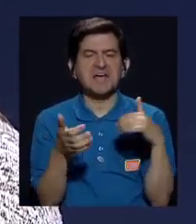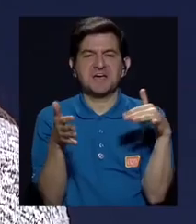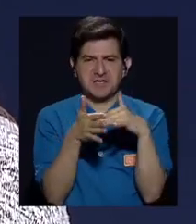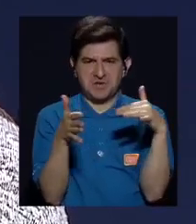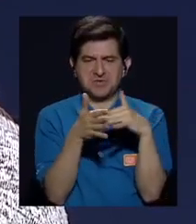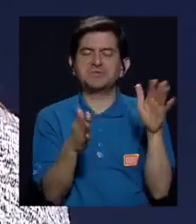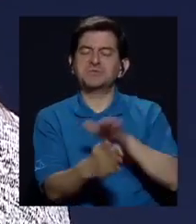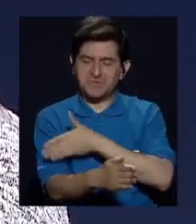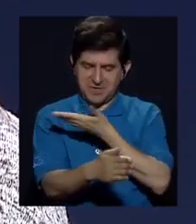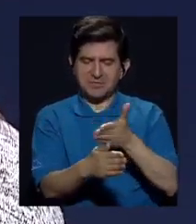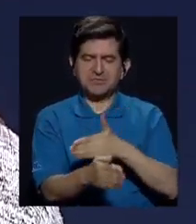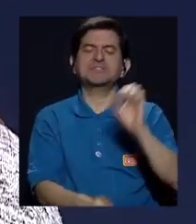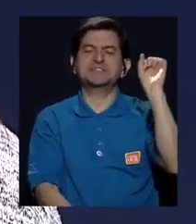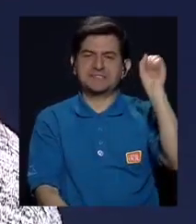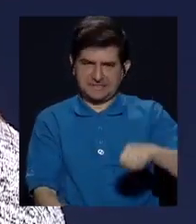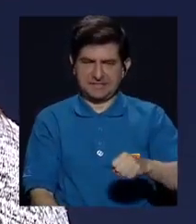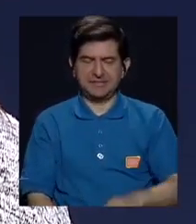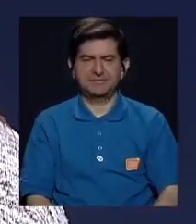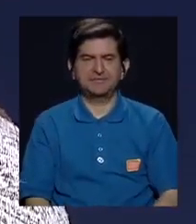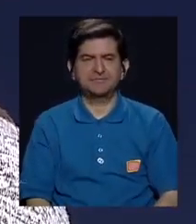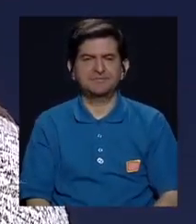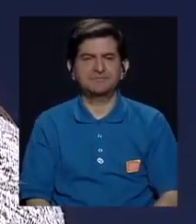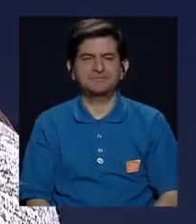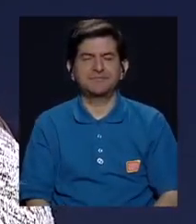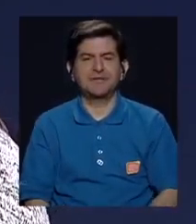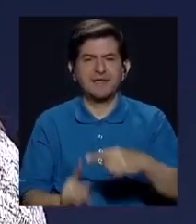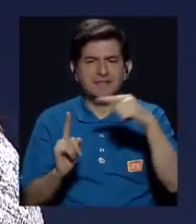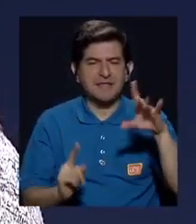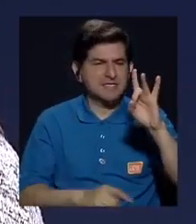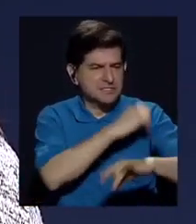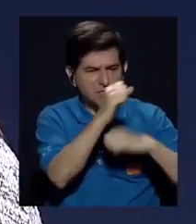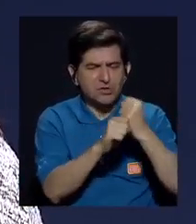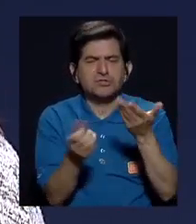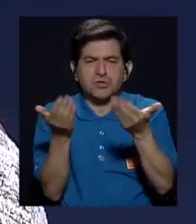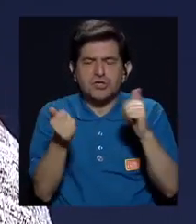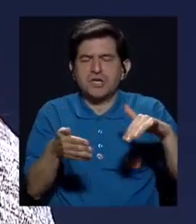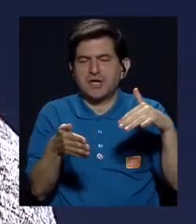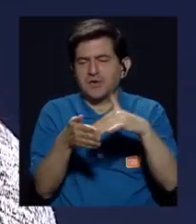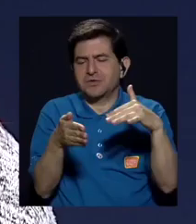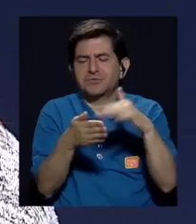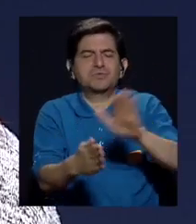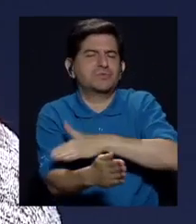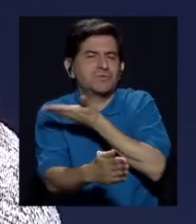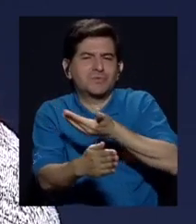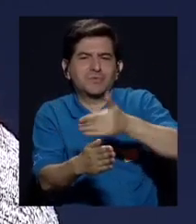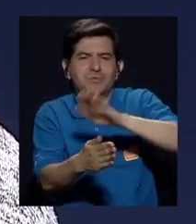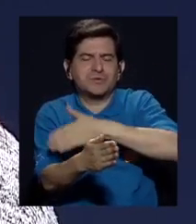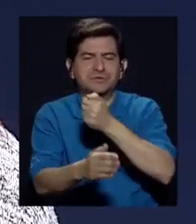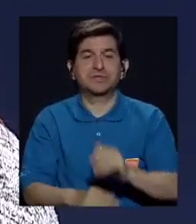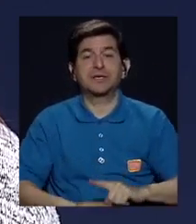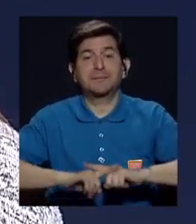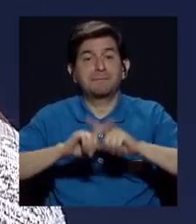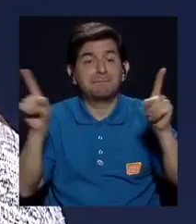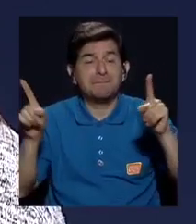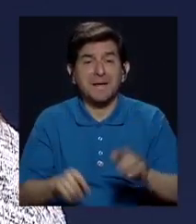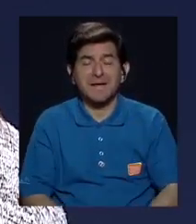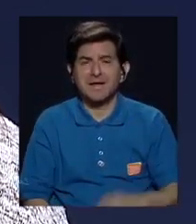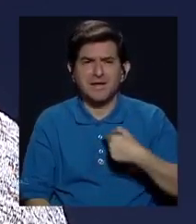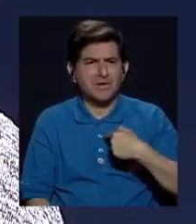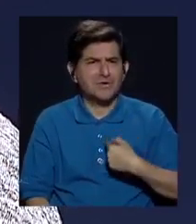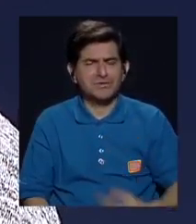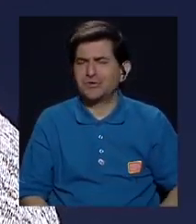estudiar música. Desde que tengo 8 años quiero estudiar música. Pero yo todavía no